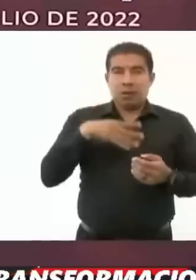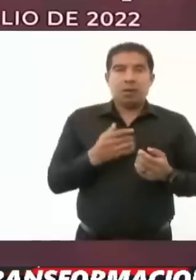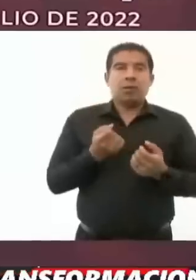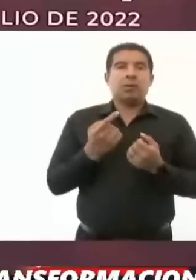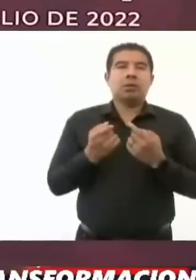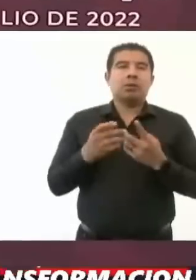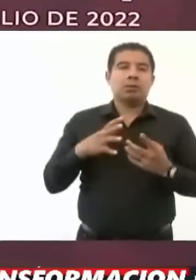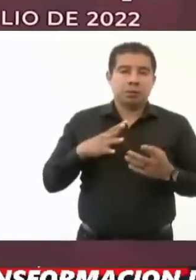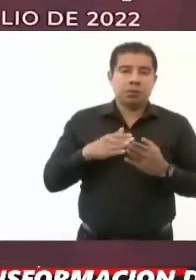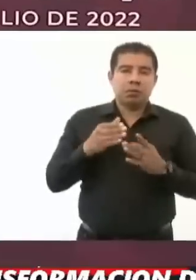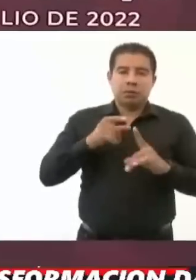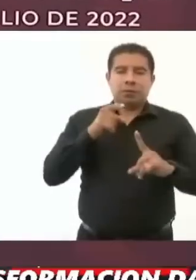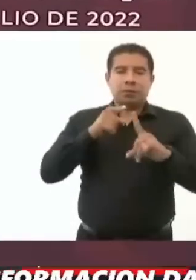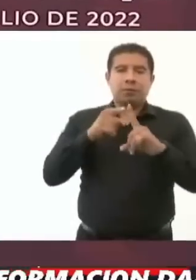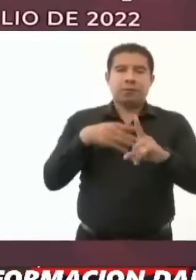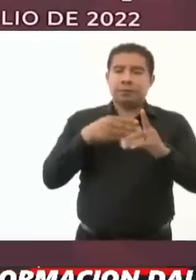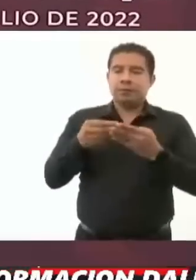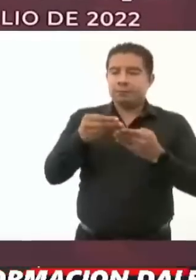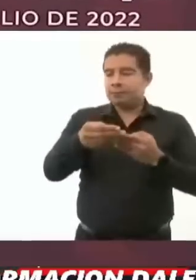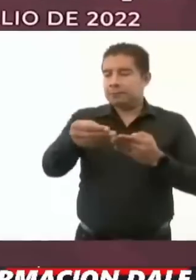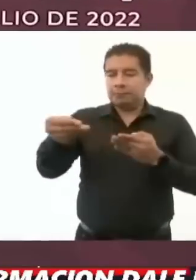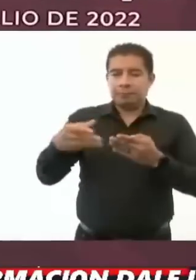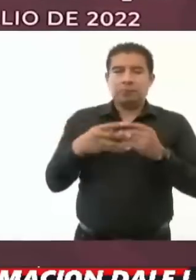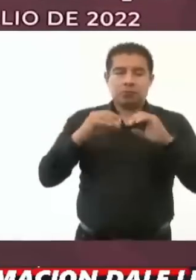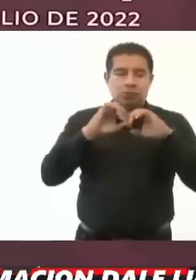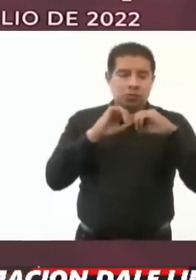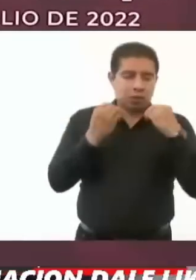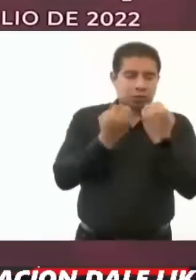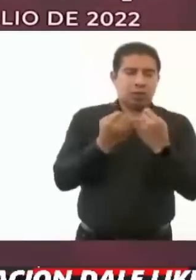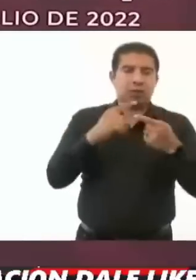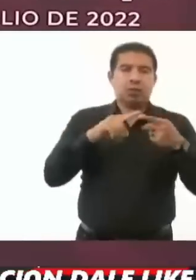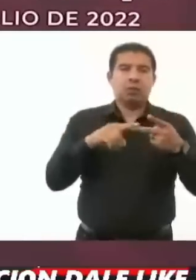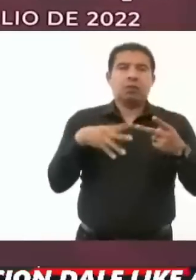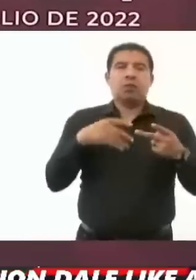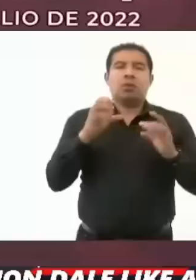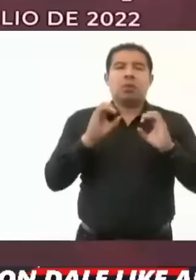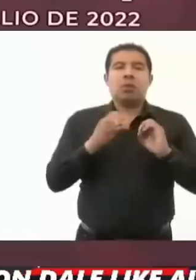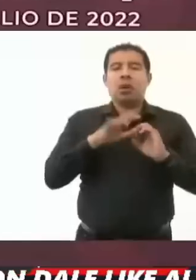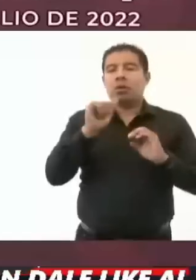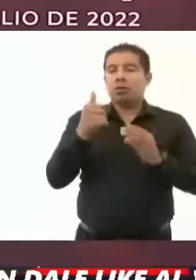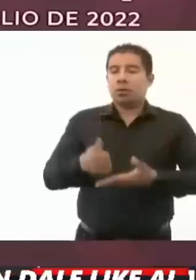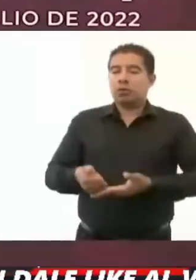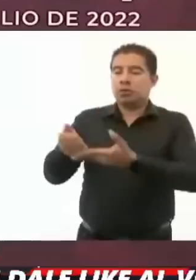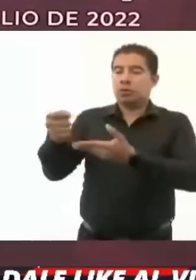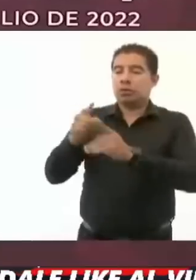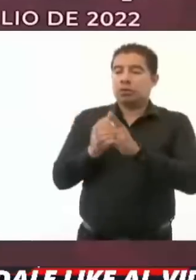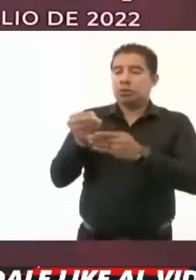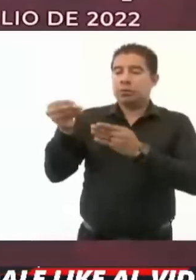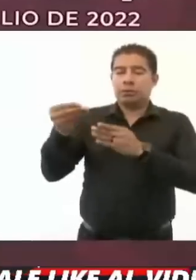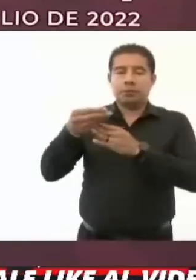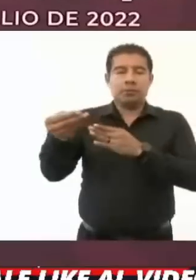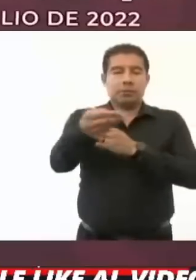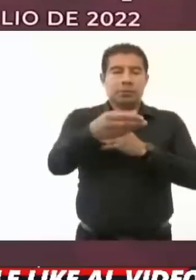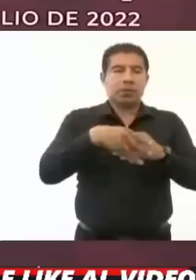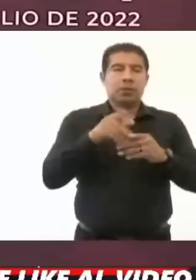hacían llegar a través de organizaciones o de intermediarios, y no